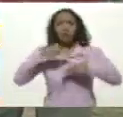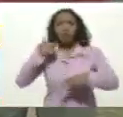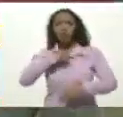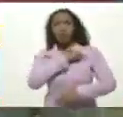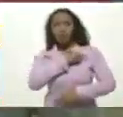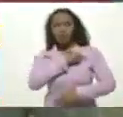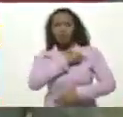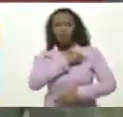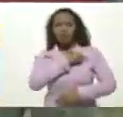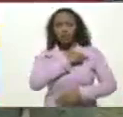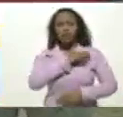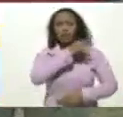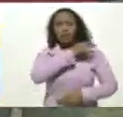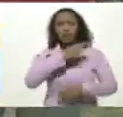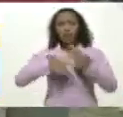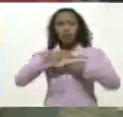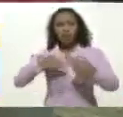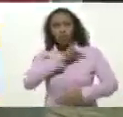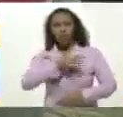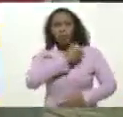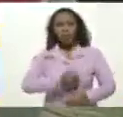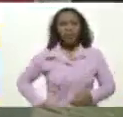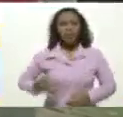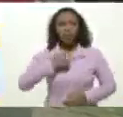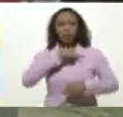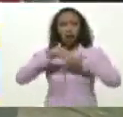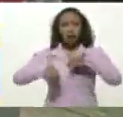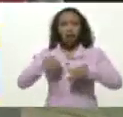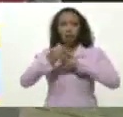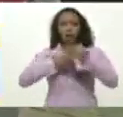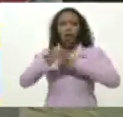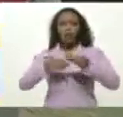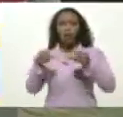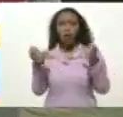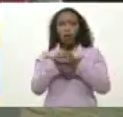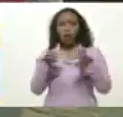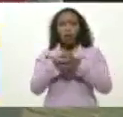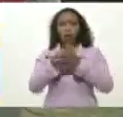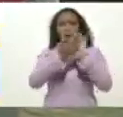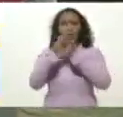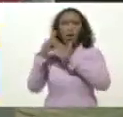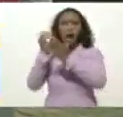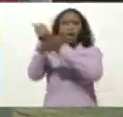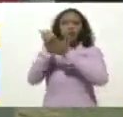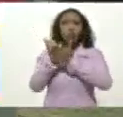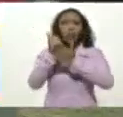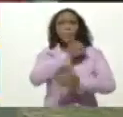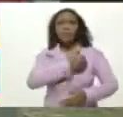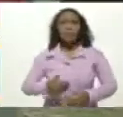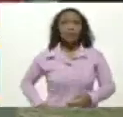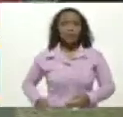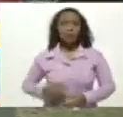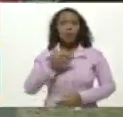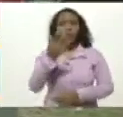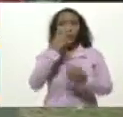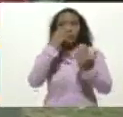presidente. Tenemos aquí, estamos conformados con nuestra comuna. Ayúdenos, presidente. Usted